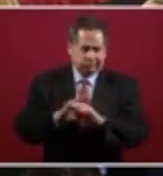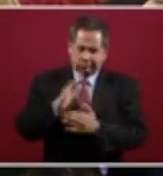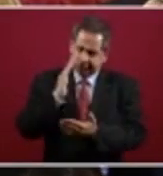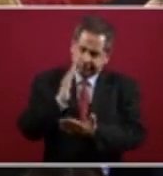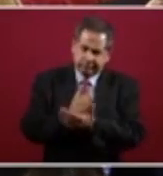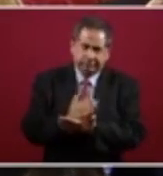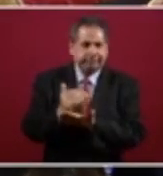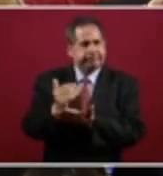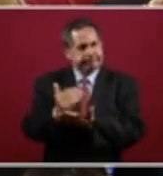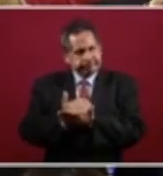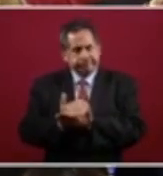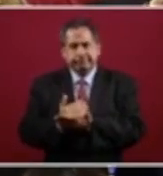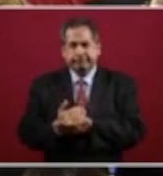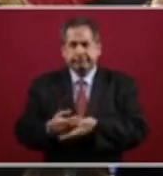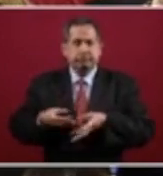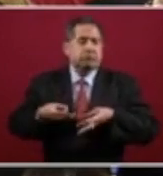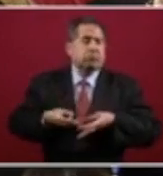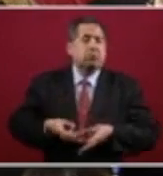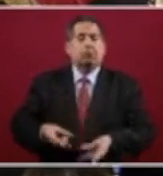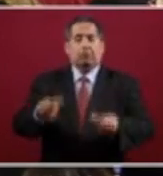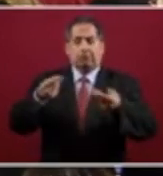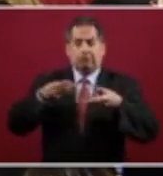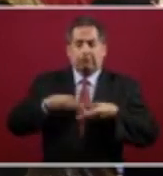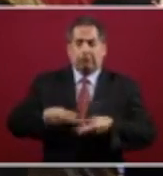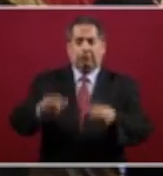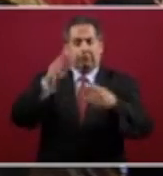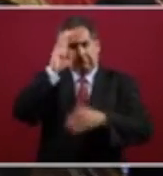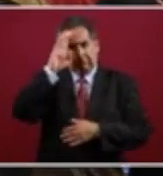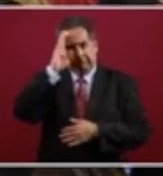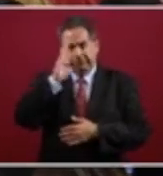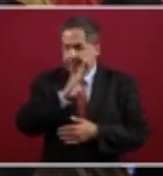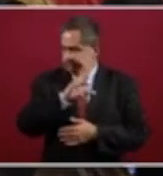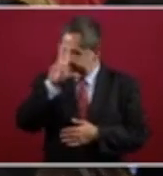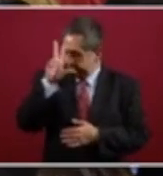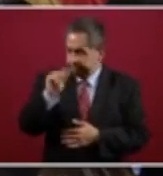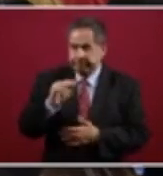con los gastos excesivos.